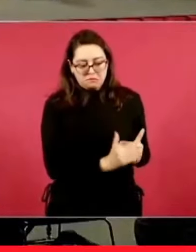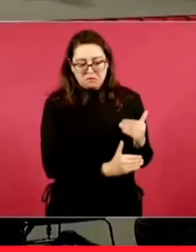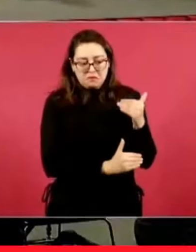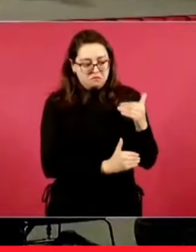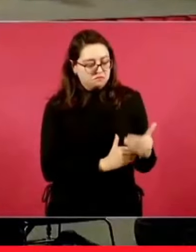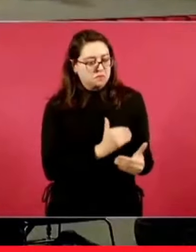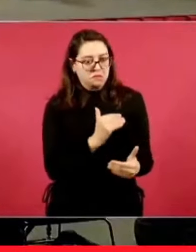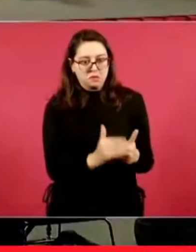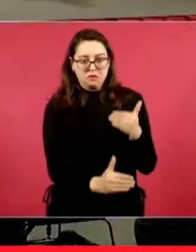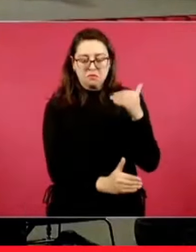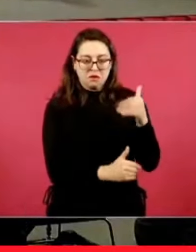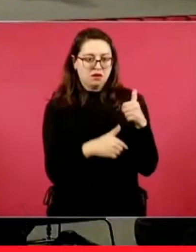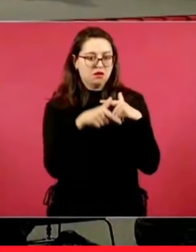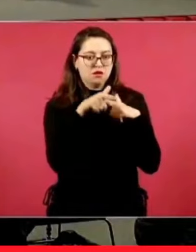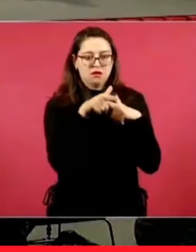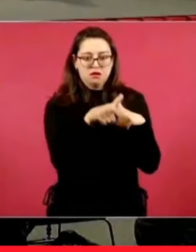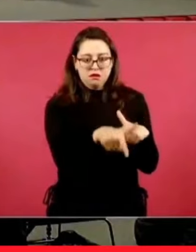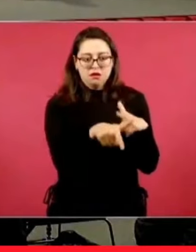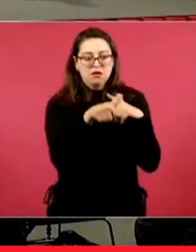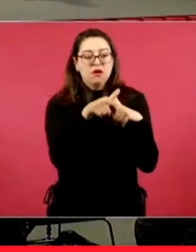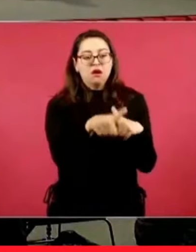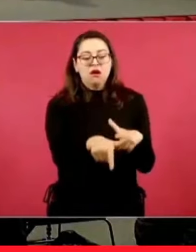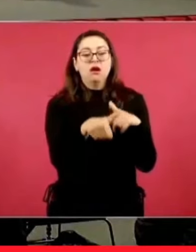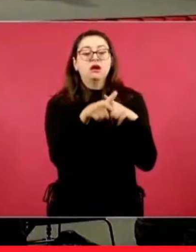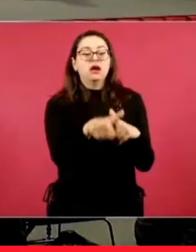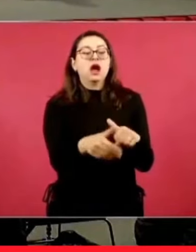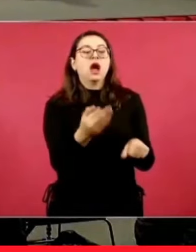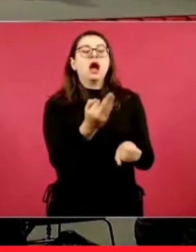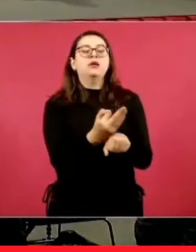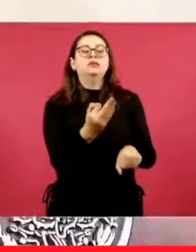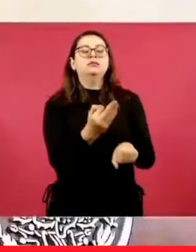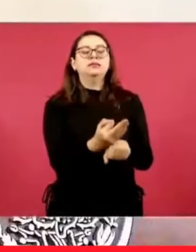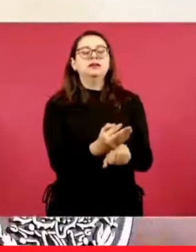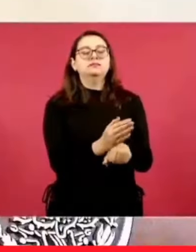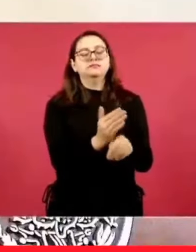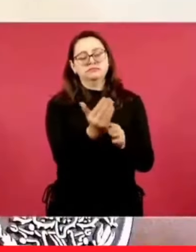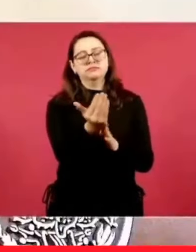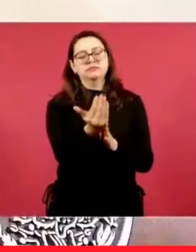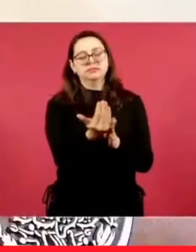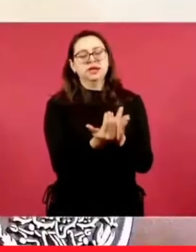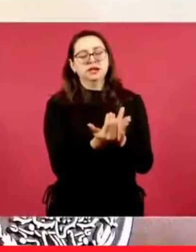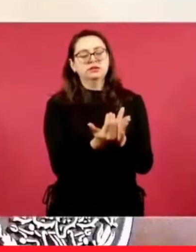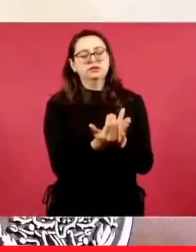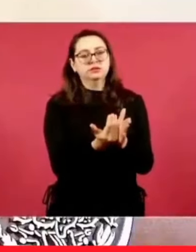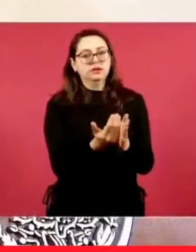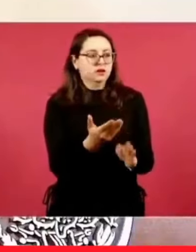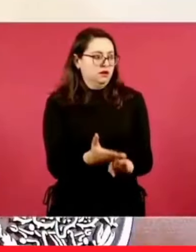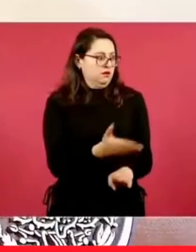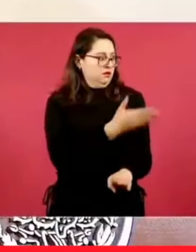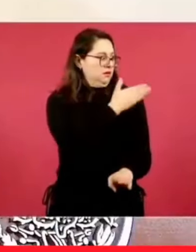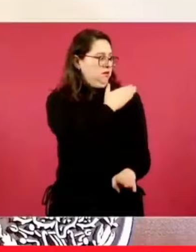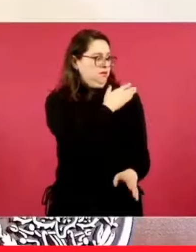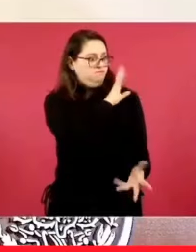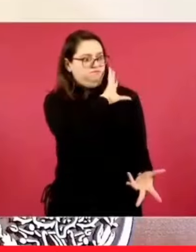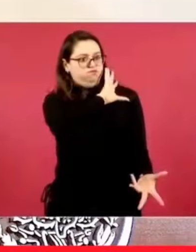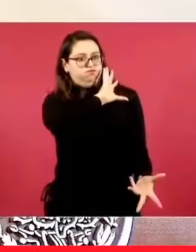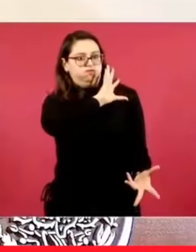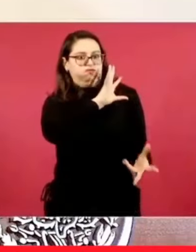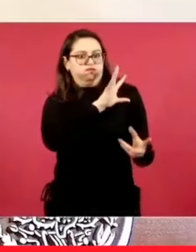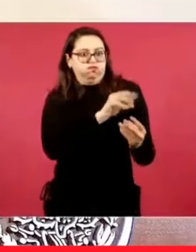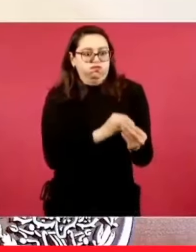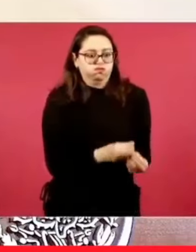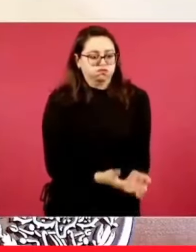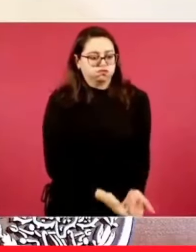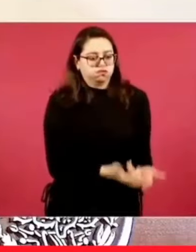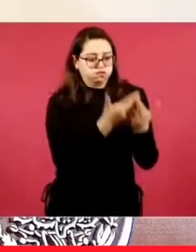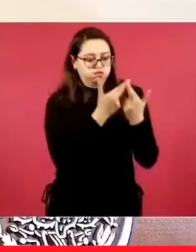intensa, puesto que básicamente las tareas en el derecho de vía están concluidas, pero sobre todo en los tramos seis y siete,